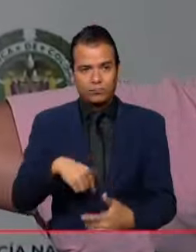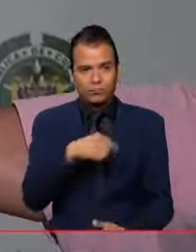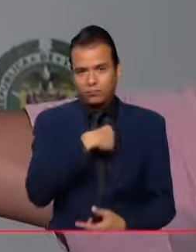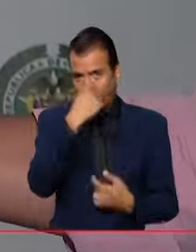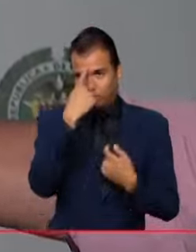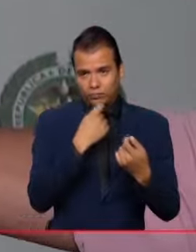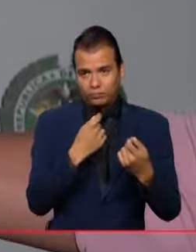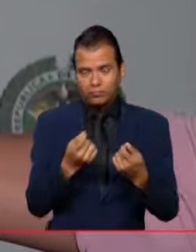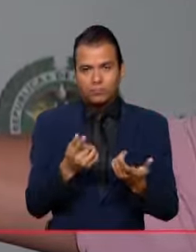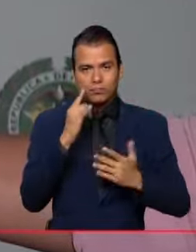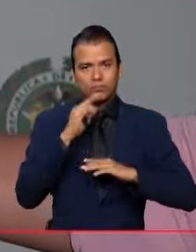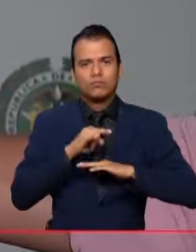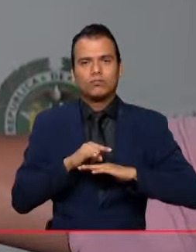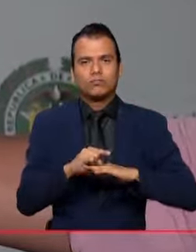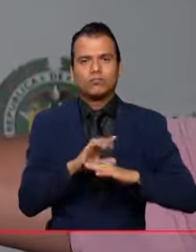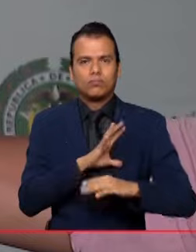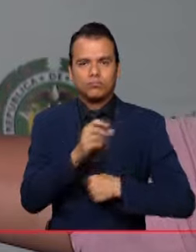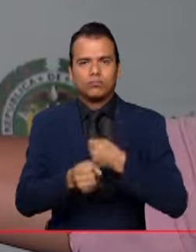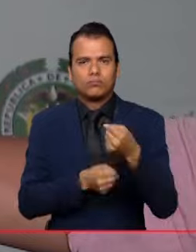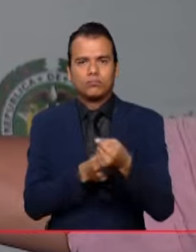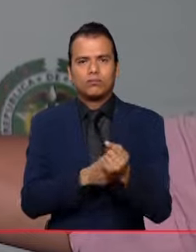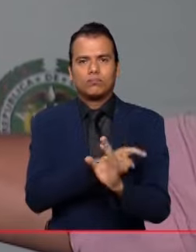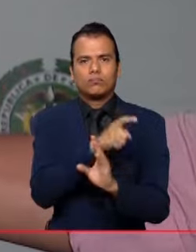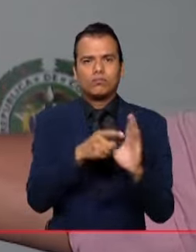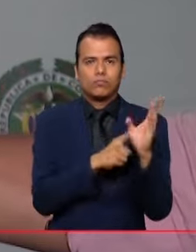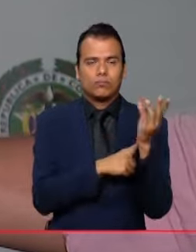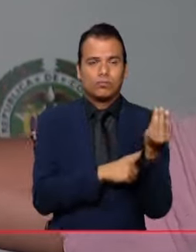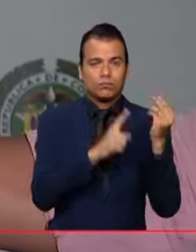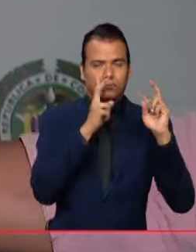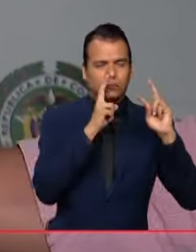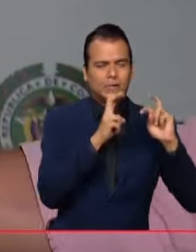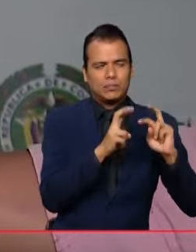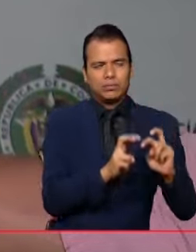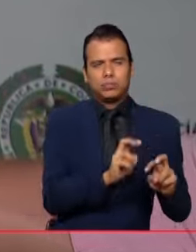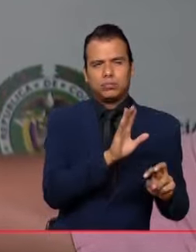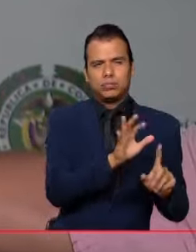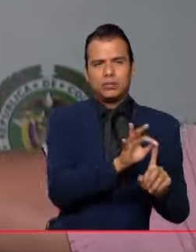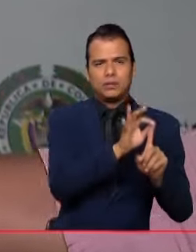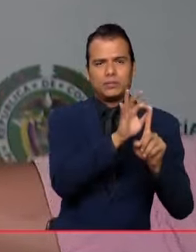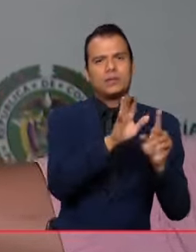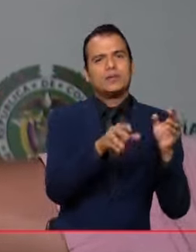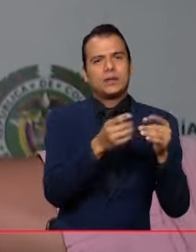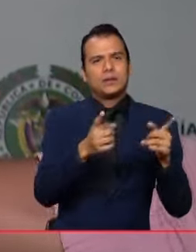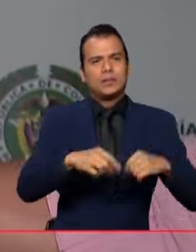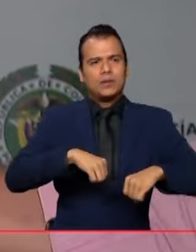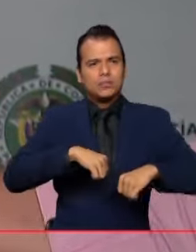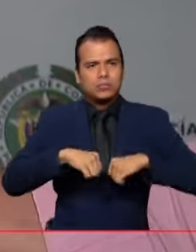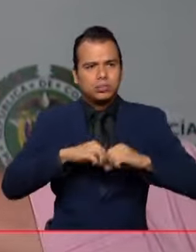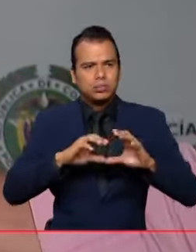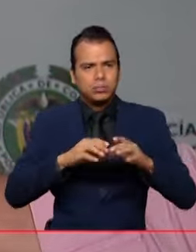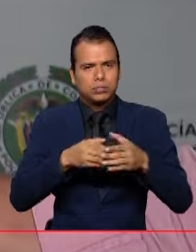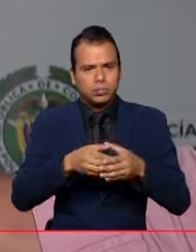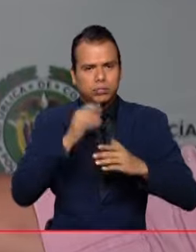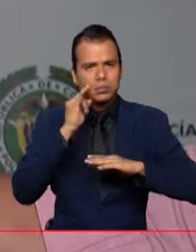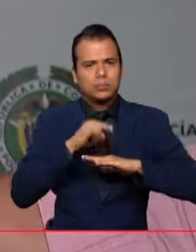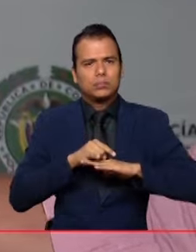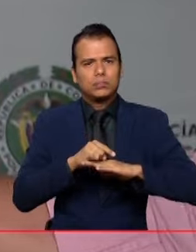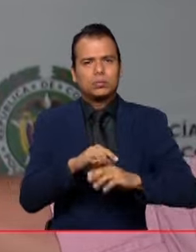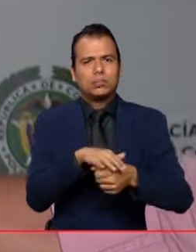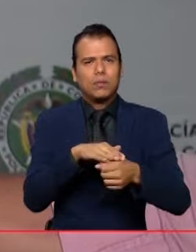siempre presentes, un trabajo articulado de nuestra seccional de investigación criminal y una oportuna reacción del personal del Modelo Nacional de